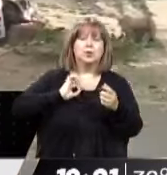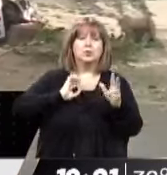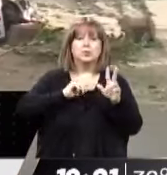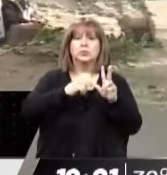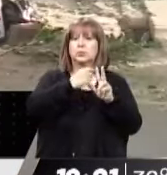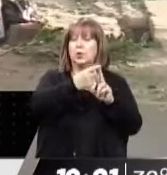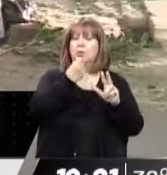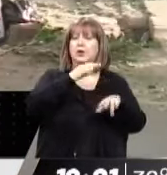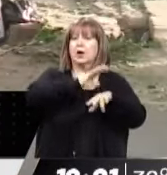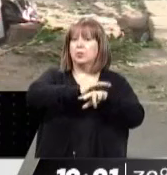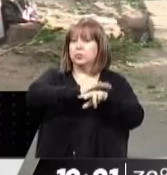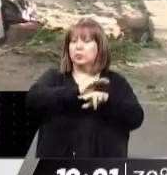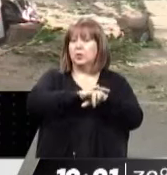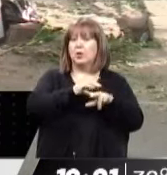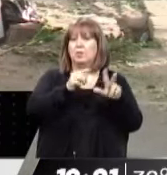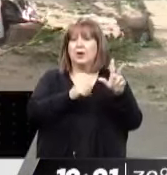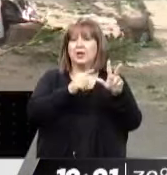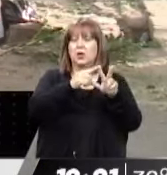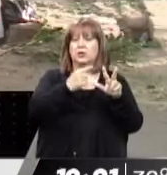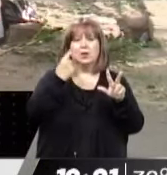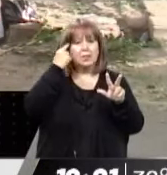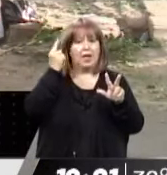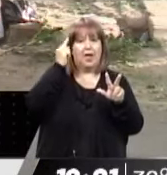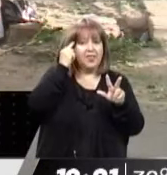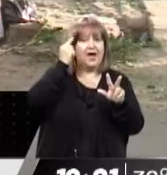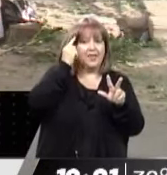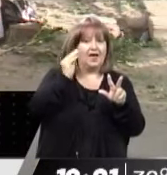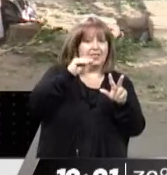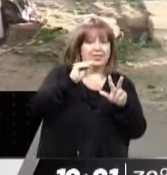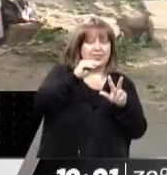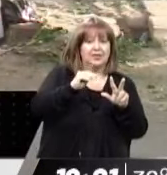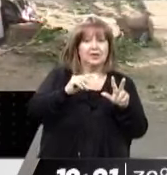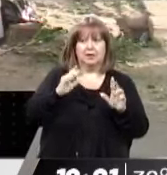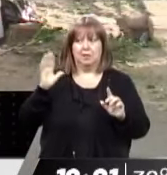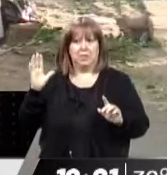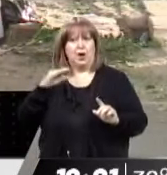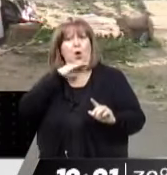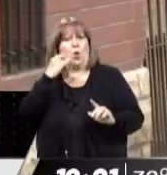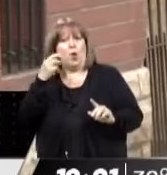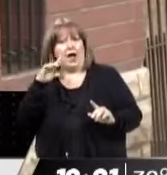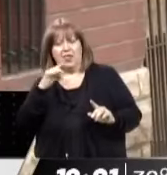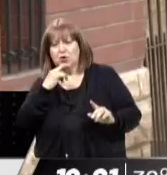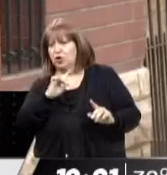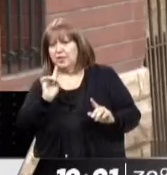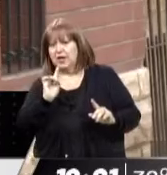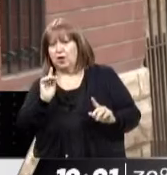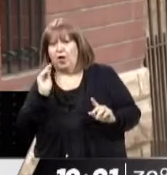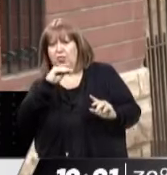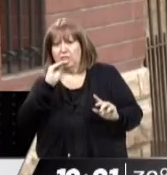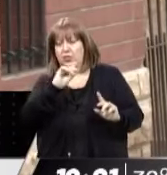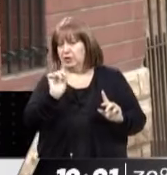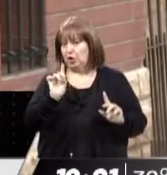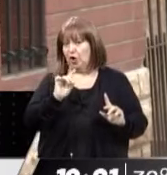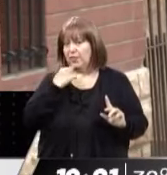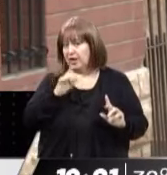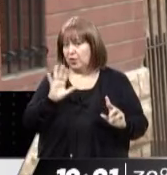habían sido hallados culpables como coautores del crimen, algo que en realidad el veredicto del jurado